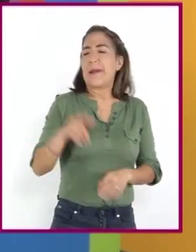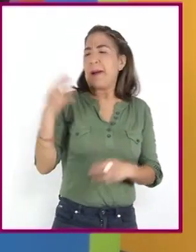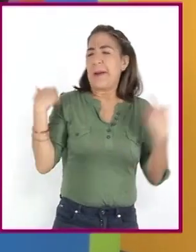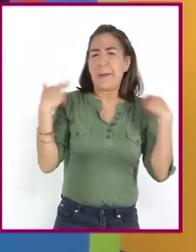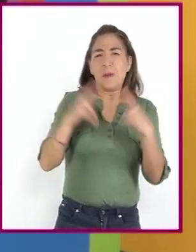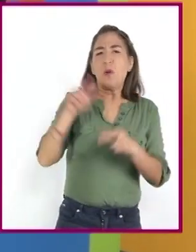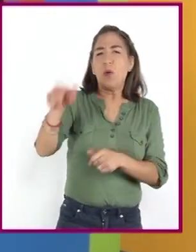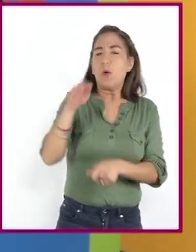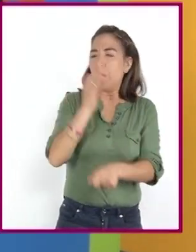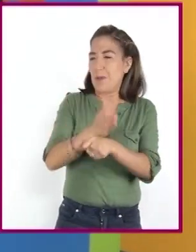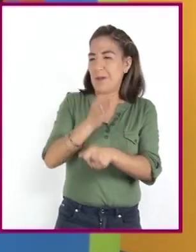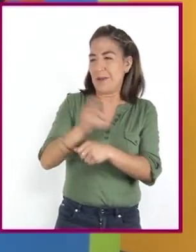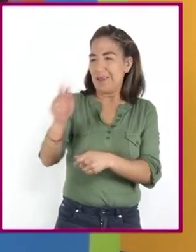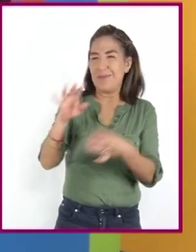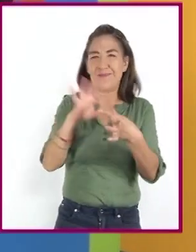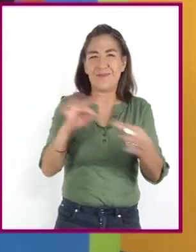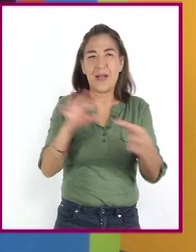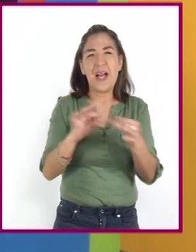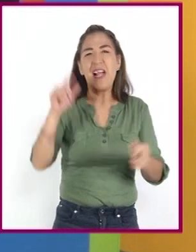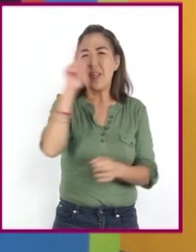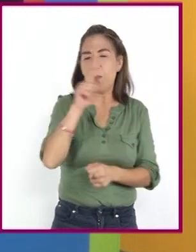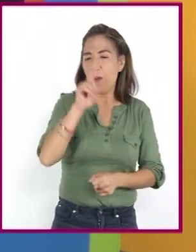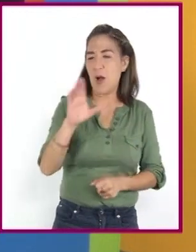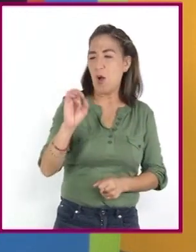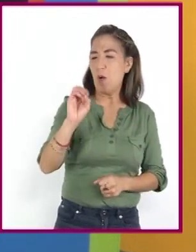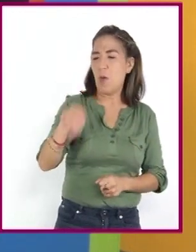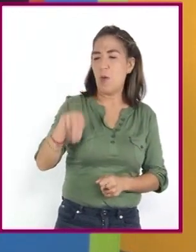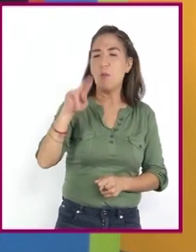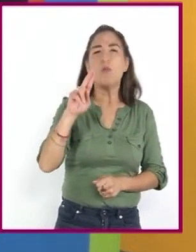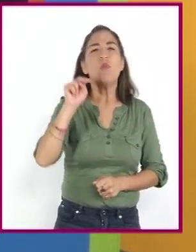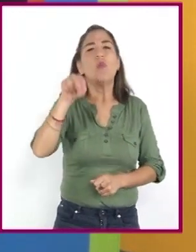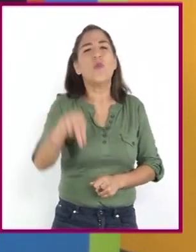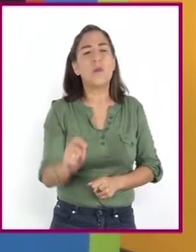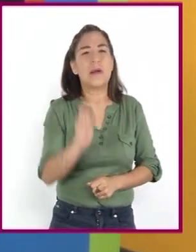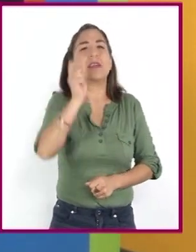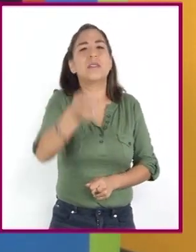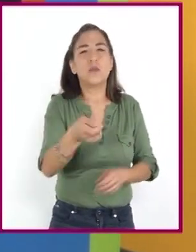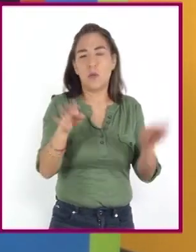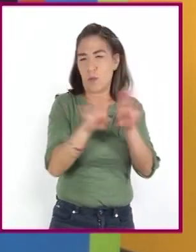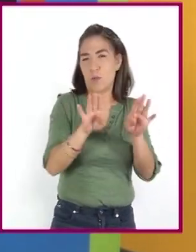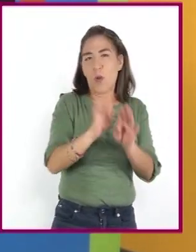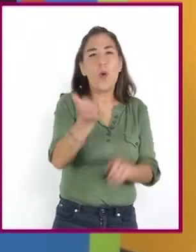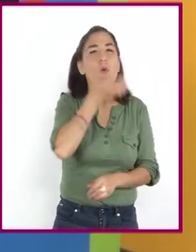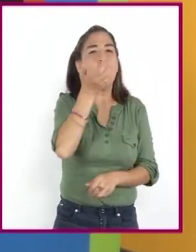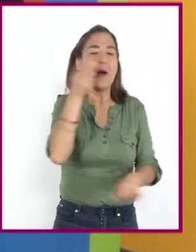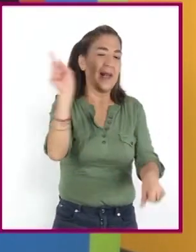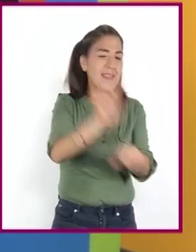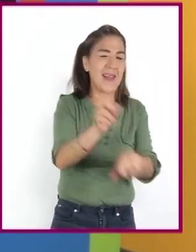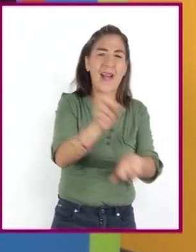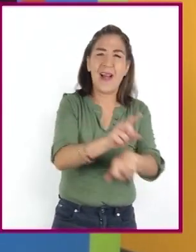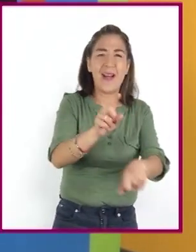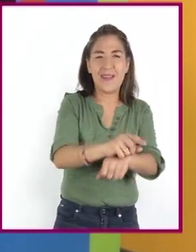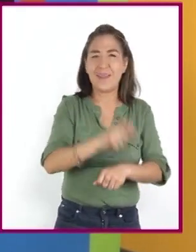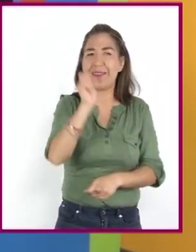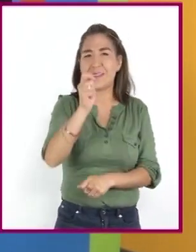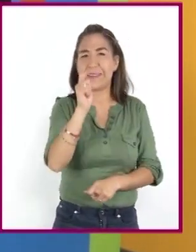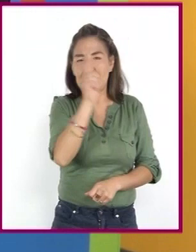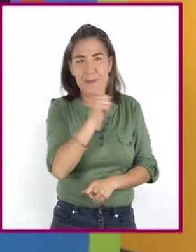lenguaje común, ¿se refiere al lenguaje con el que nos expresamos cotidianamente? Así es,